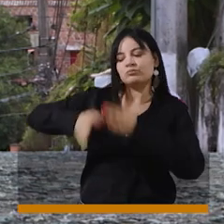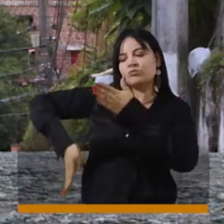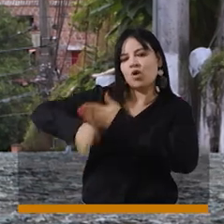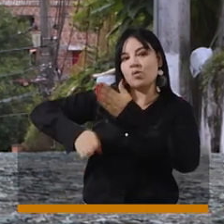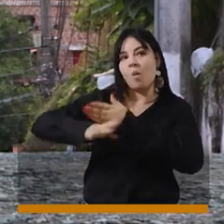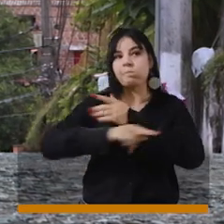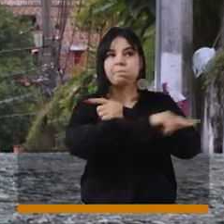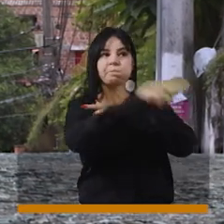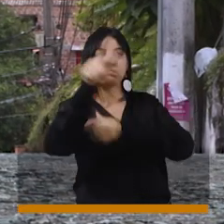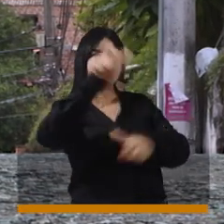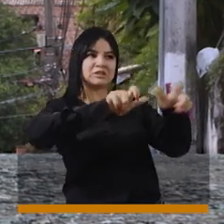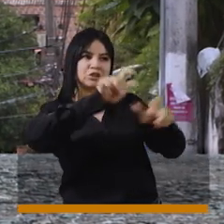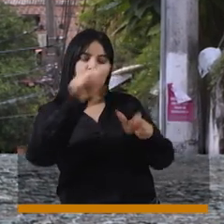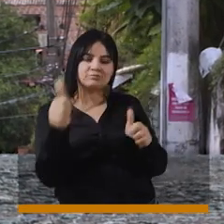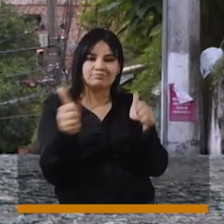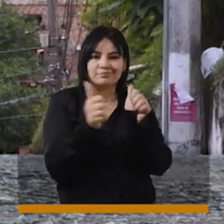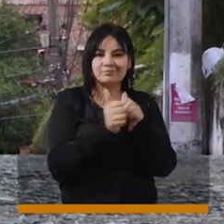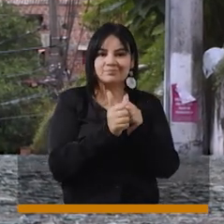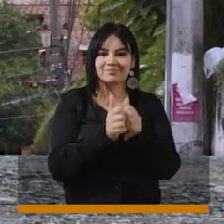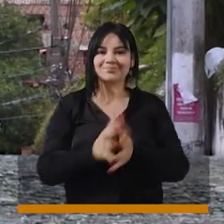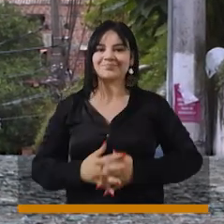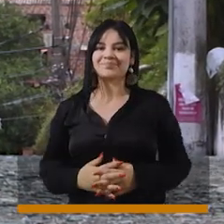Seguimos acompañando a las comunidades.